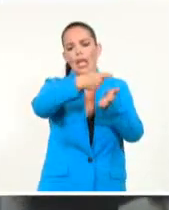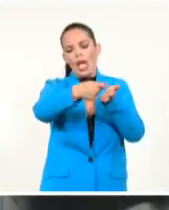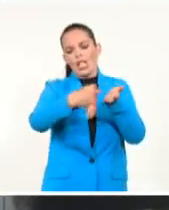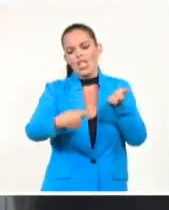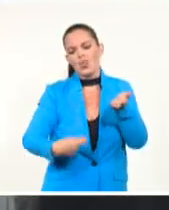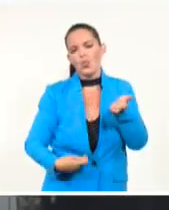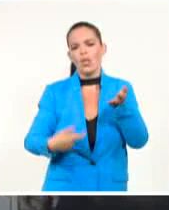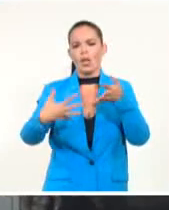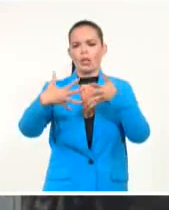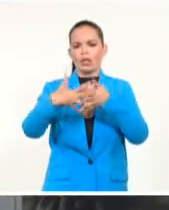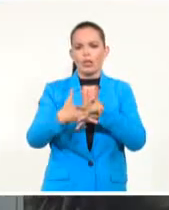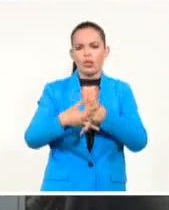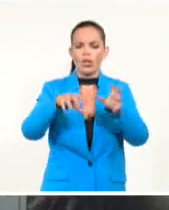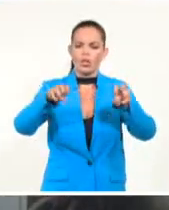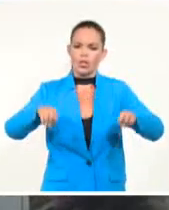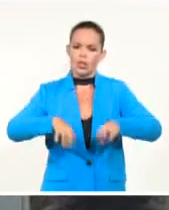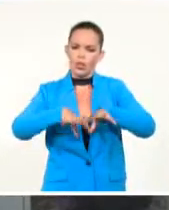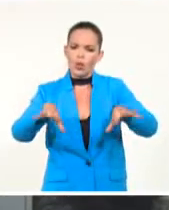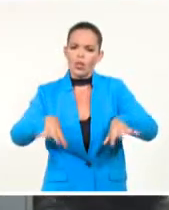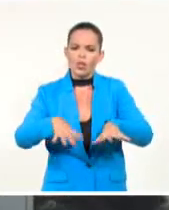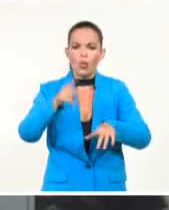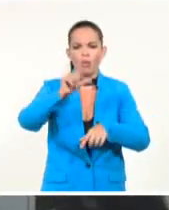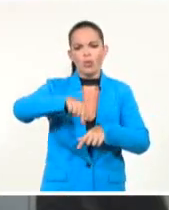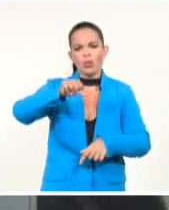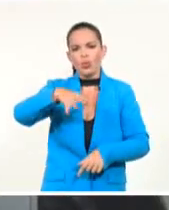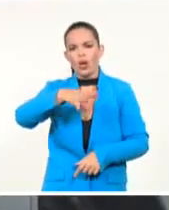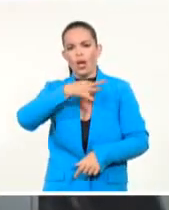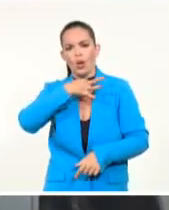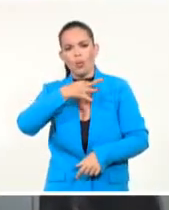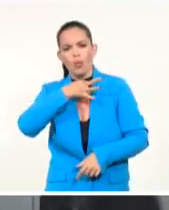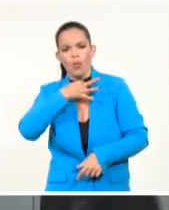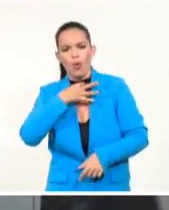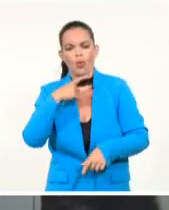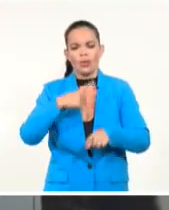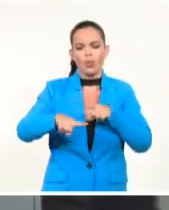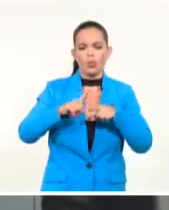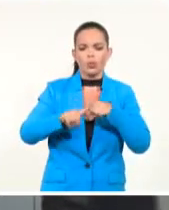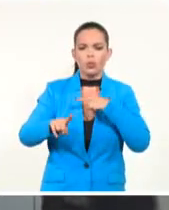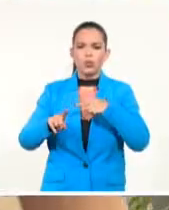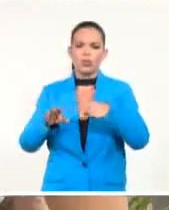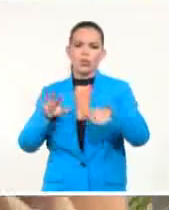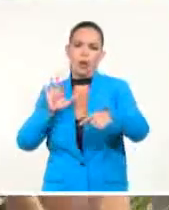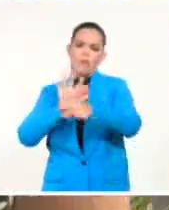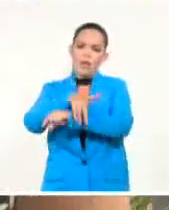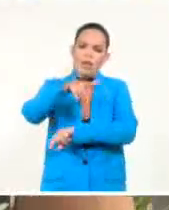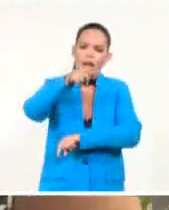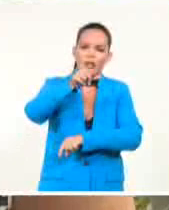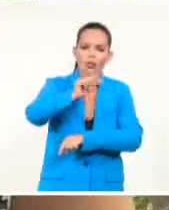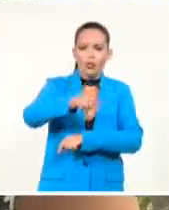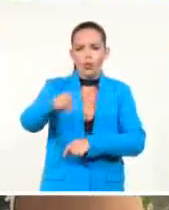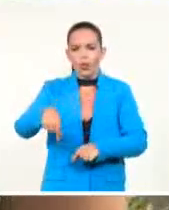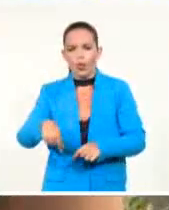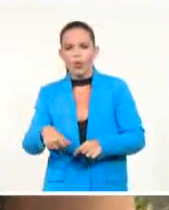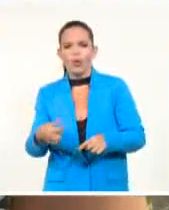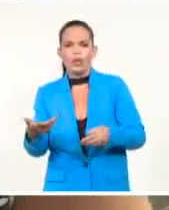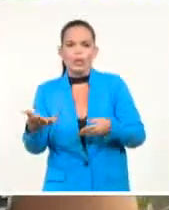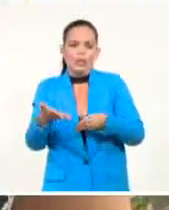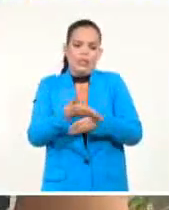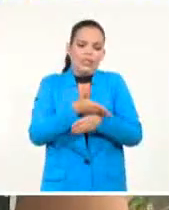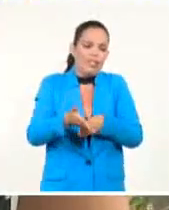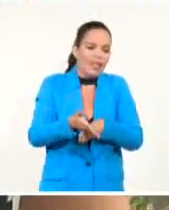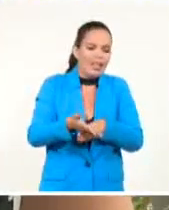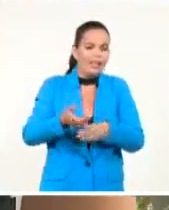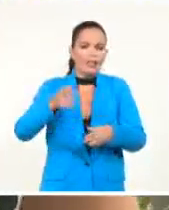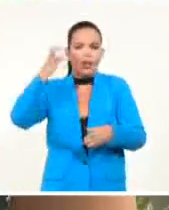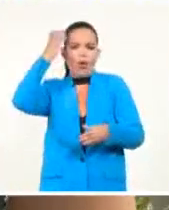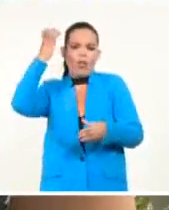ideas relacionadas con la igualdad, ideas relacionadas con los sistemas políticos, dígase dictadura, dígase democracia, son ideas que se utilizan para enfrentar a